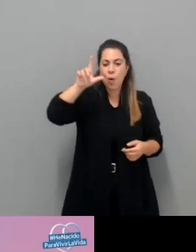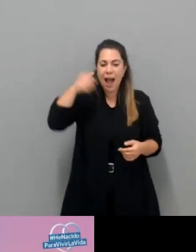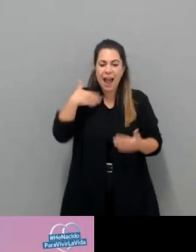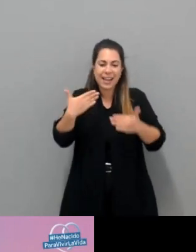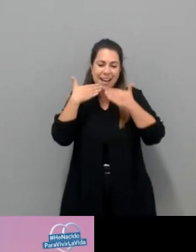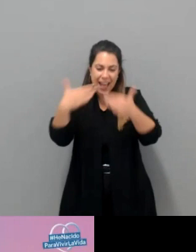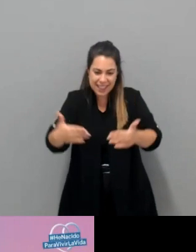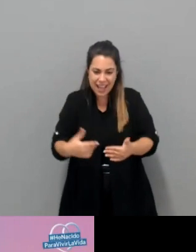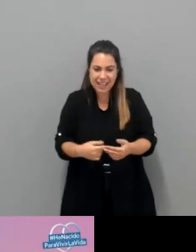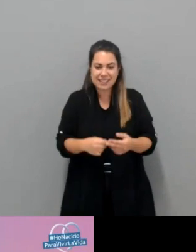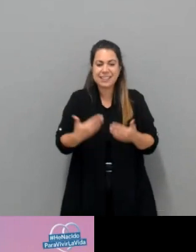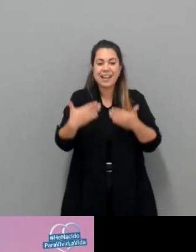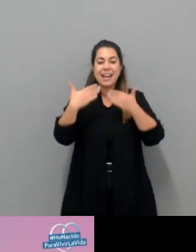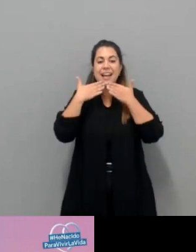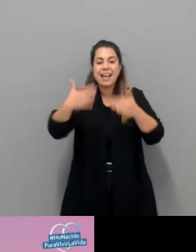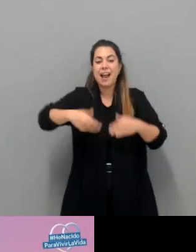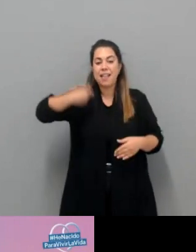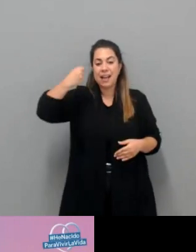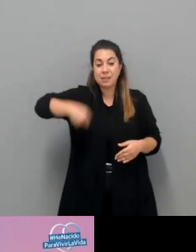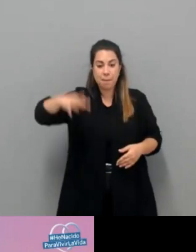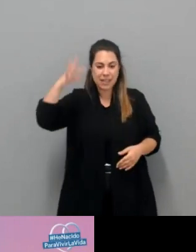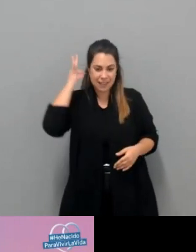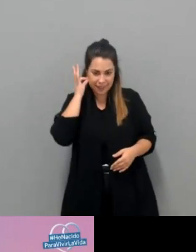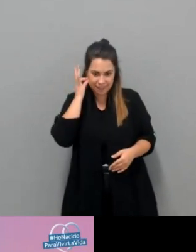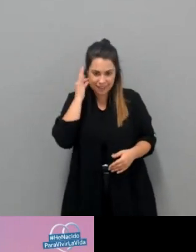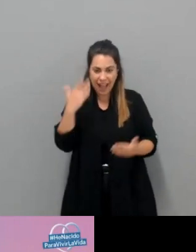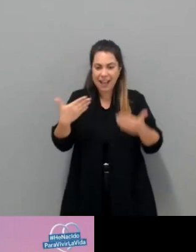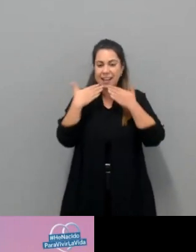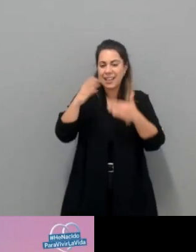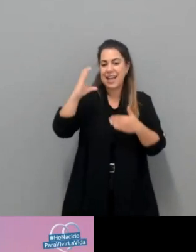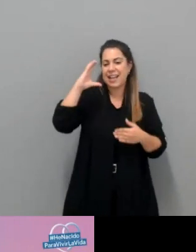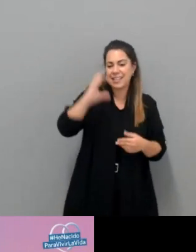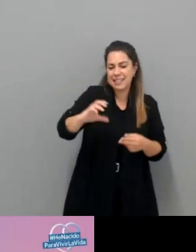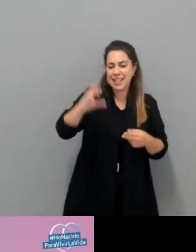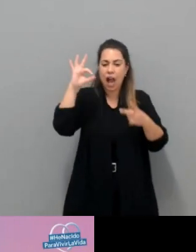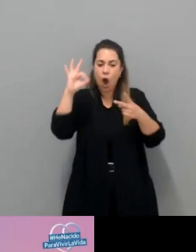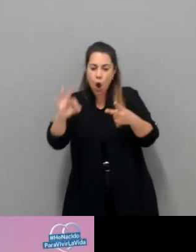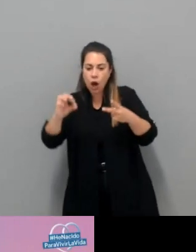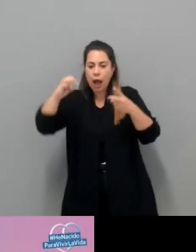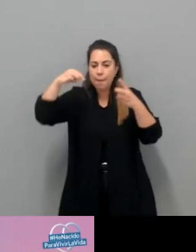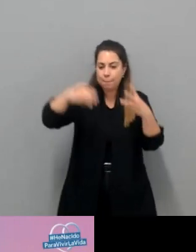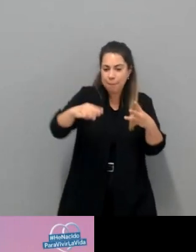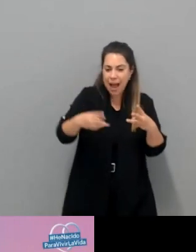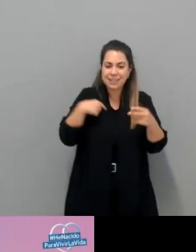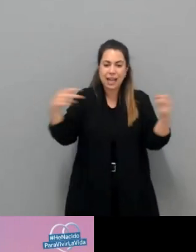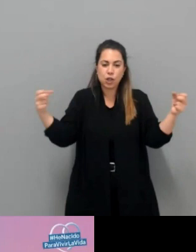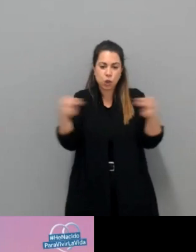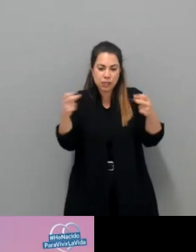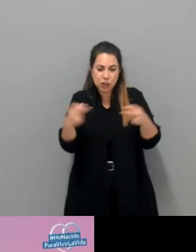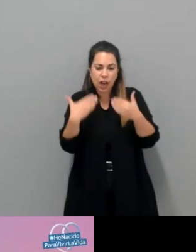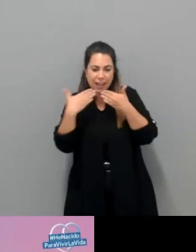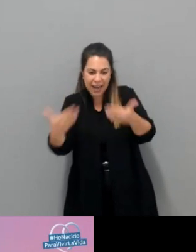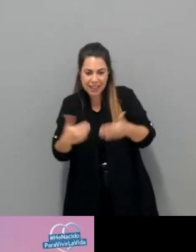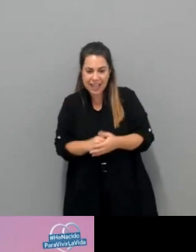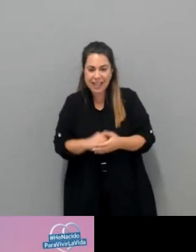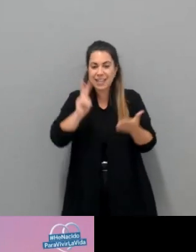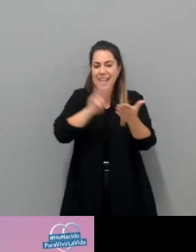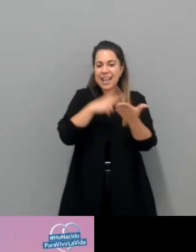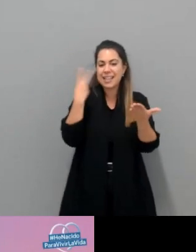gracias a nuestra presidenta, Cristina, Olga, Marta, subtitulado,